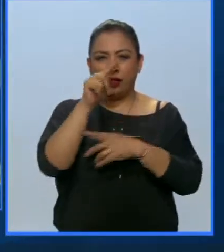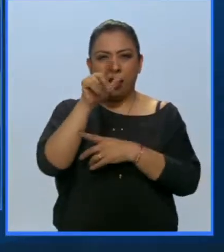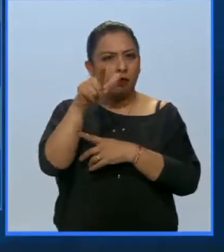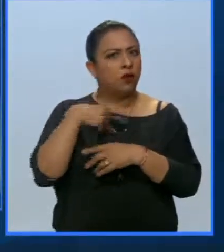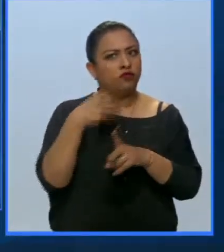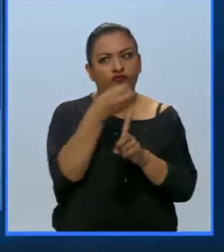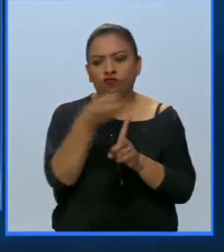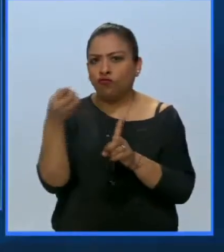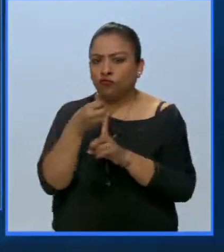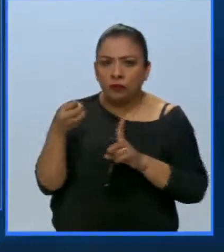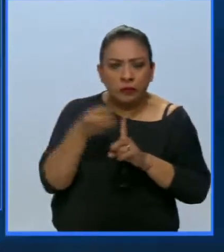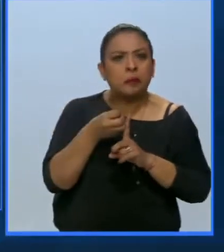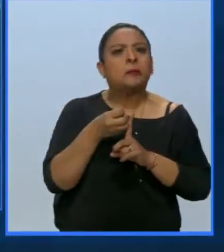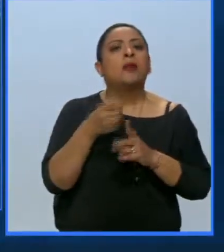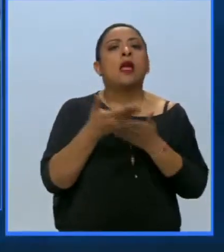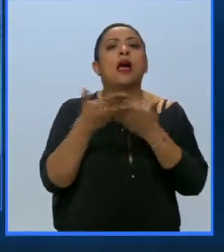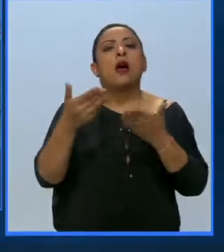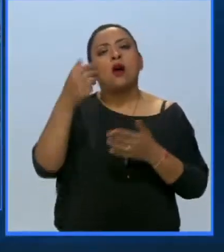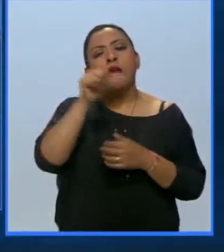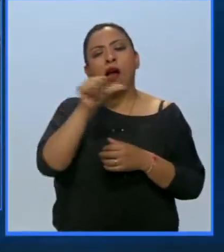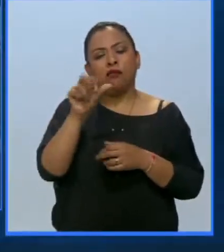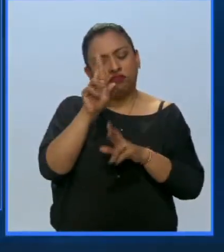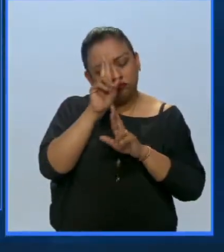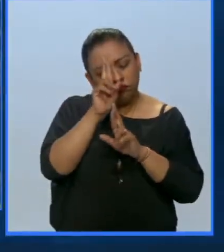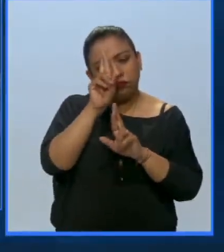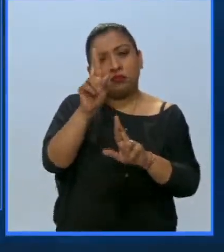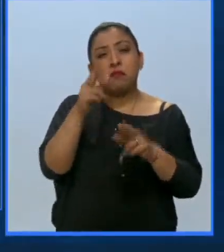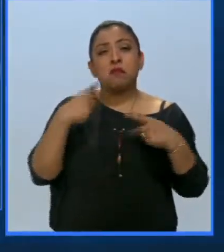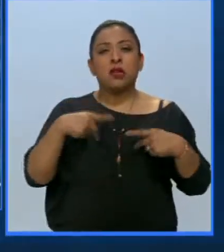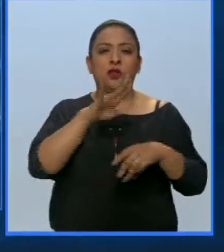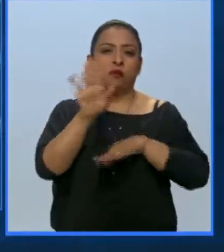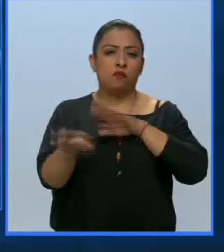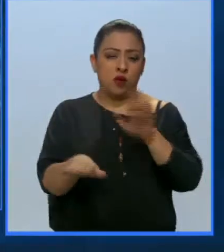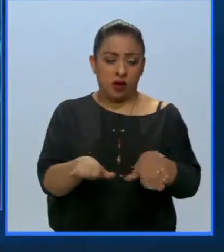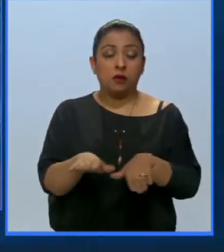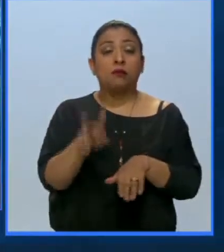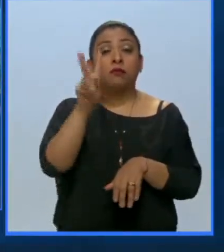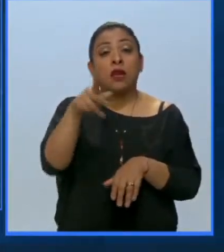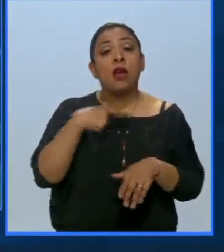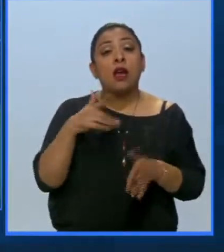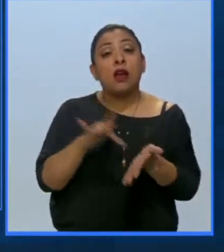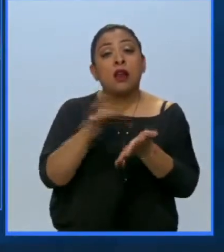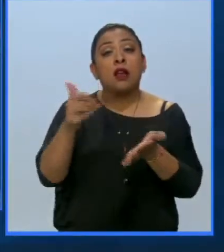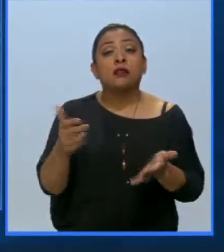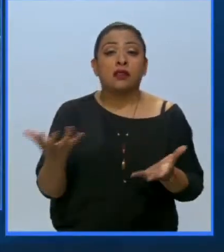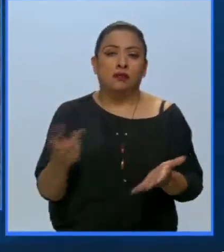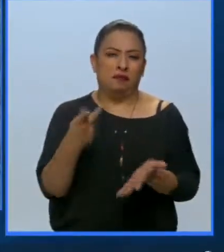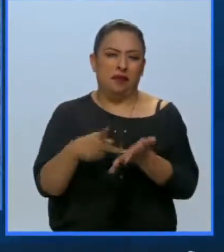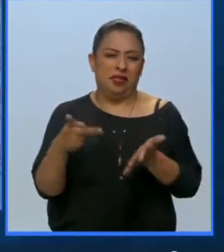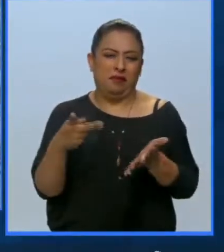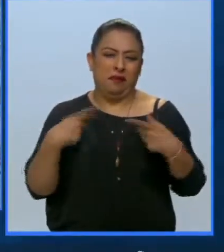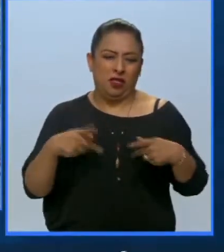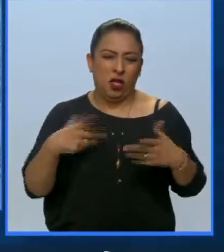momento, esta vez para rendir un homenaje a los que ya no están y agradecer a los rescatistas por su labor.